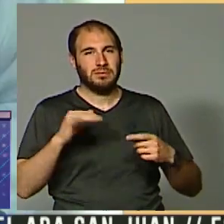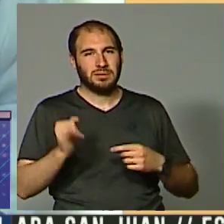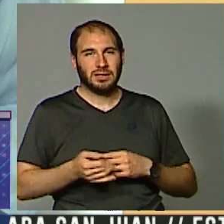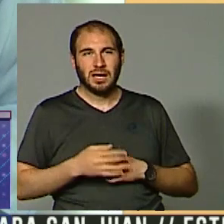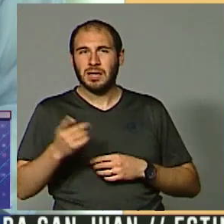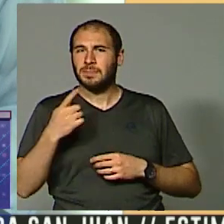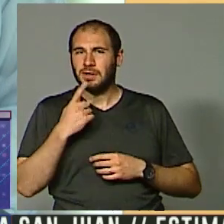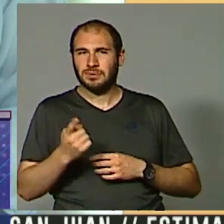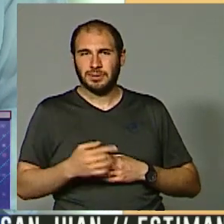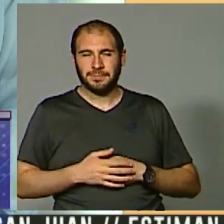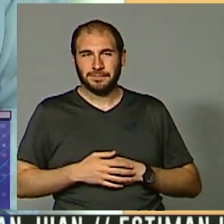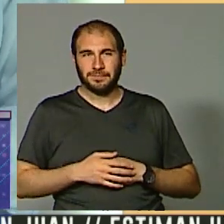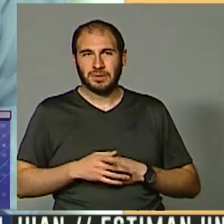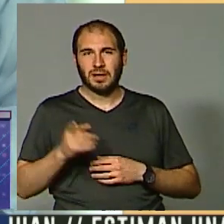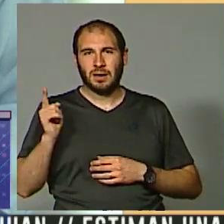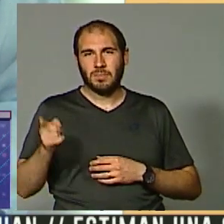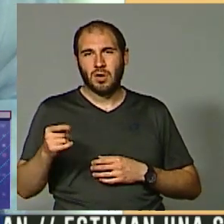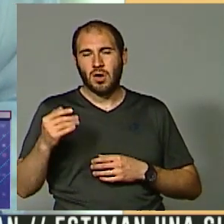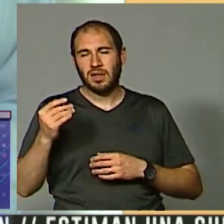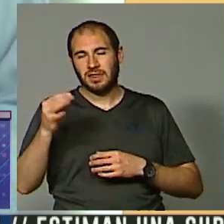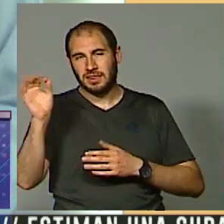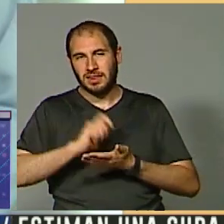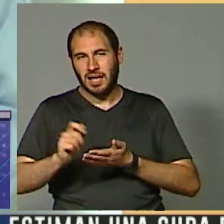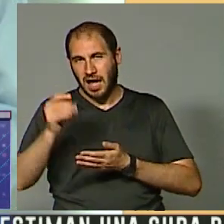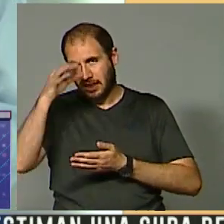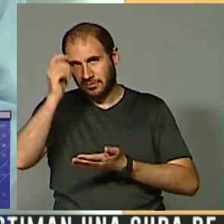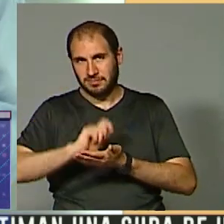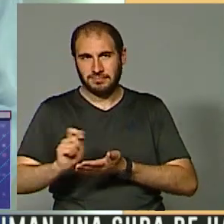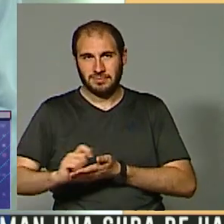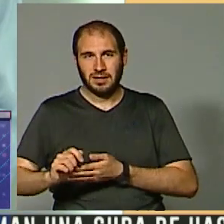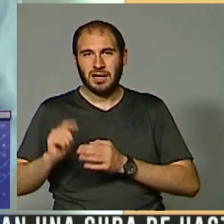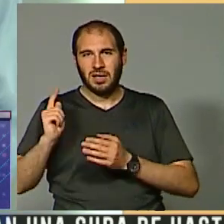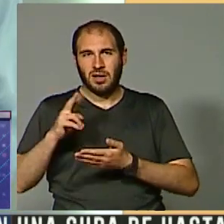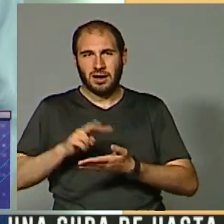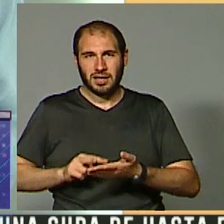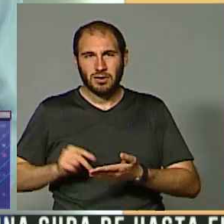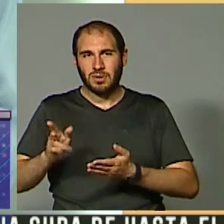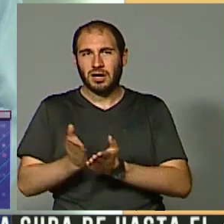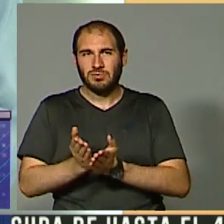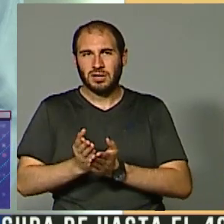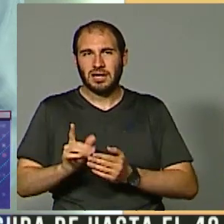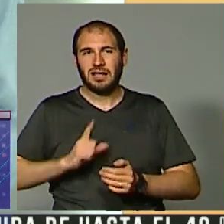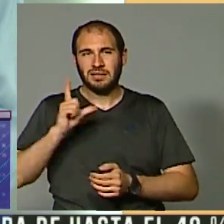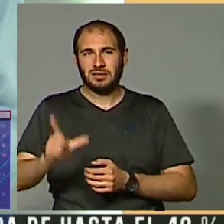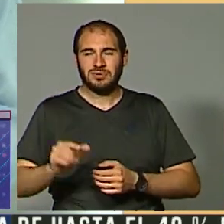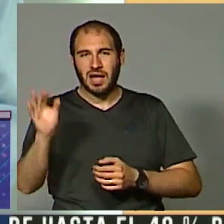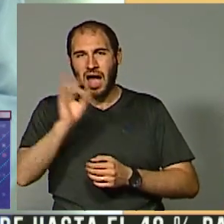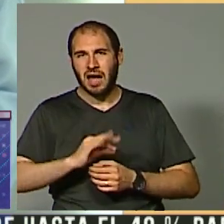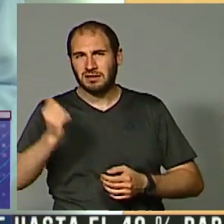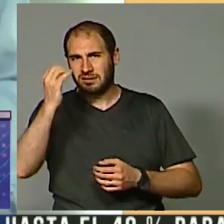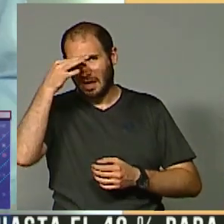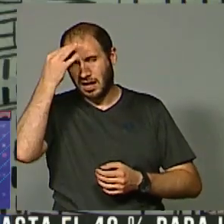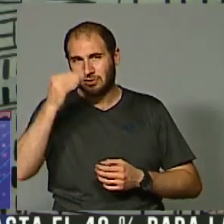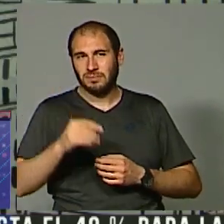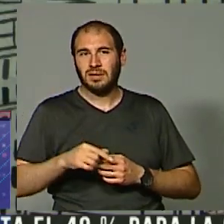a ver, alguien que genera una obra, como vos en este caso, que además estaba leyendo, estás estudiando la licenciatura de arte dramático. Sí, sí.